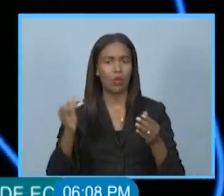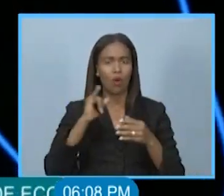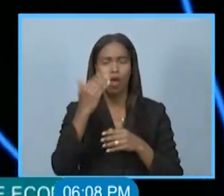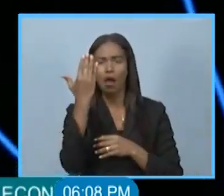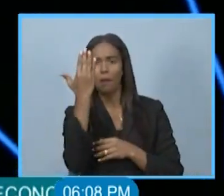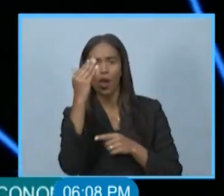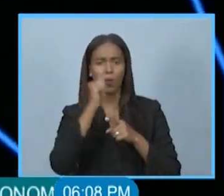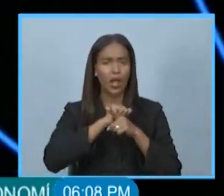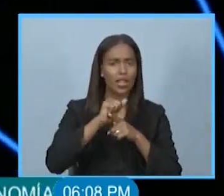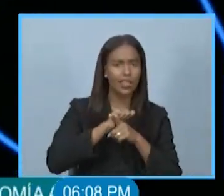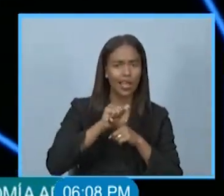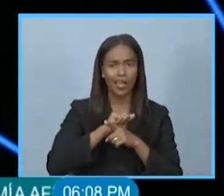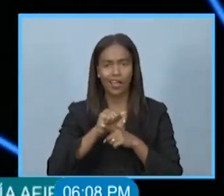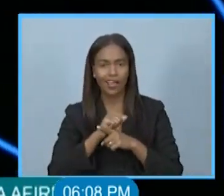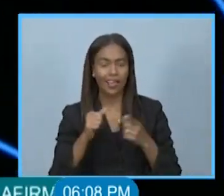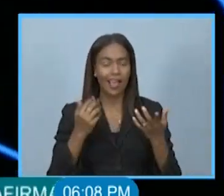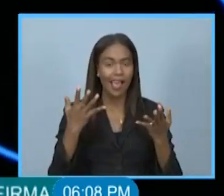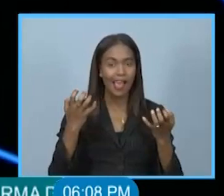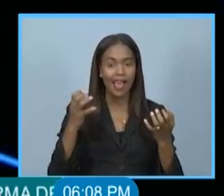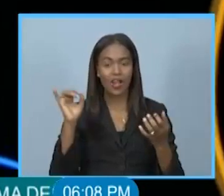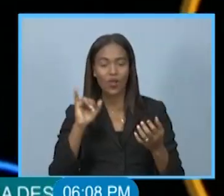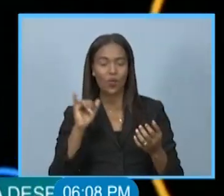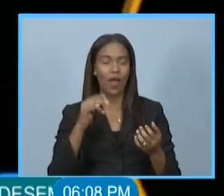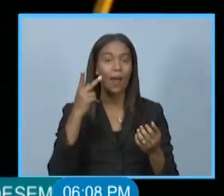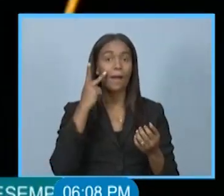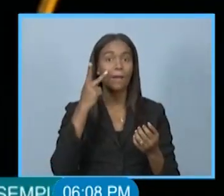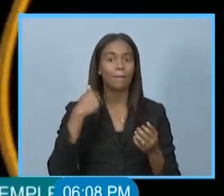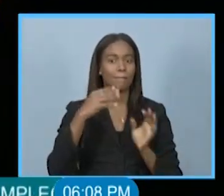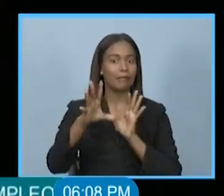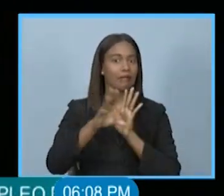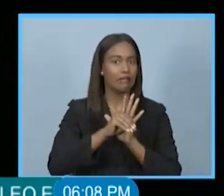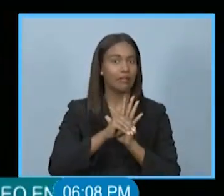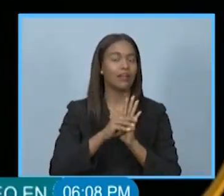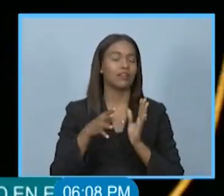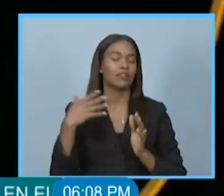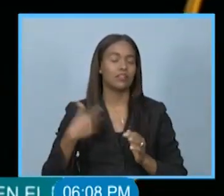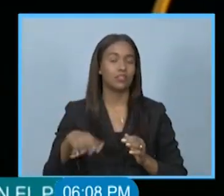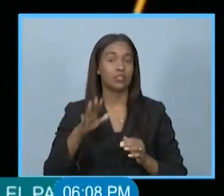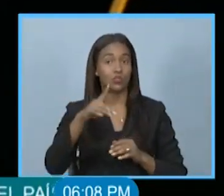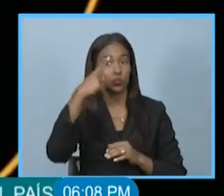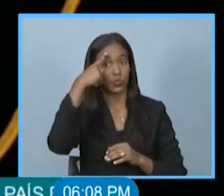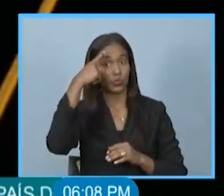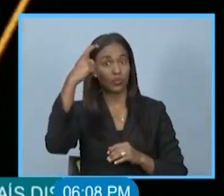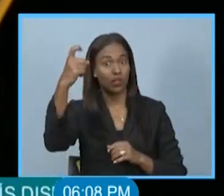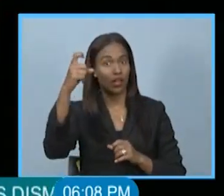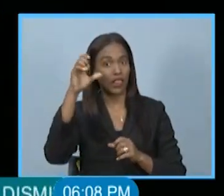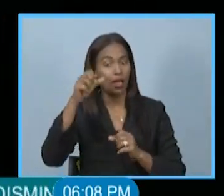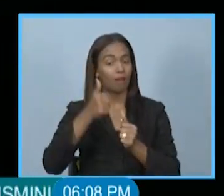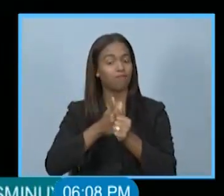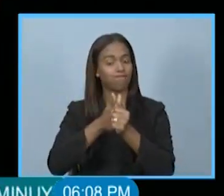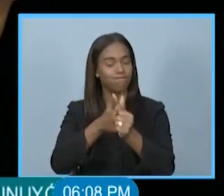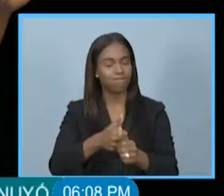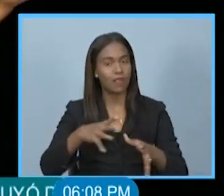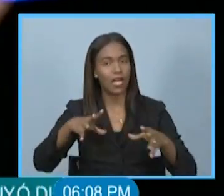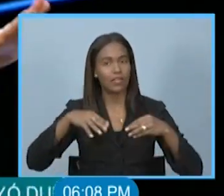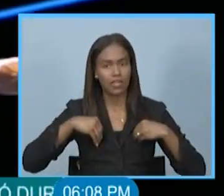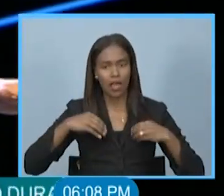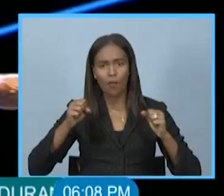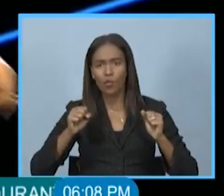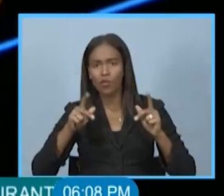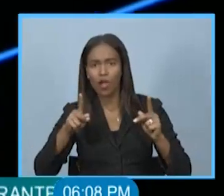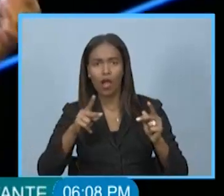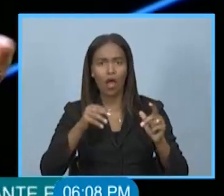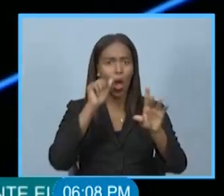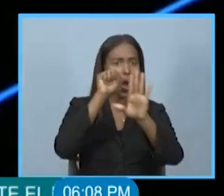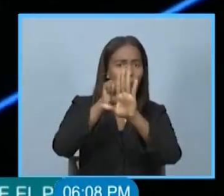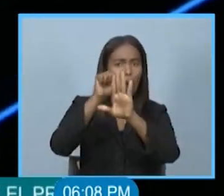practican y tratan de pues tomar un estilo créanlo sigan sus sueños aceptan la oportunidad toquen puertas No